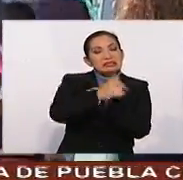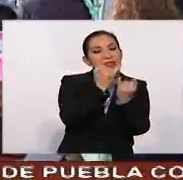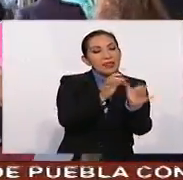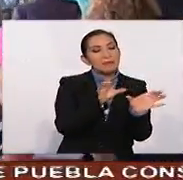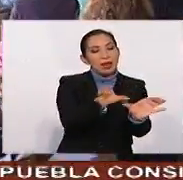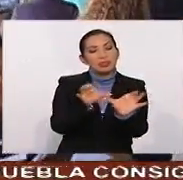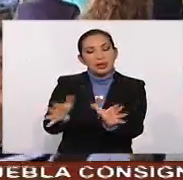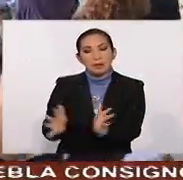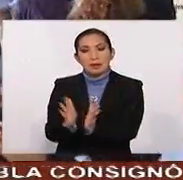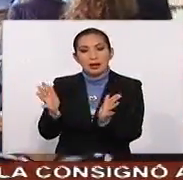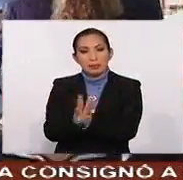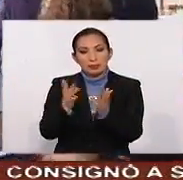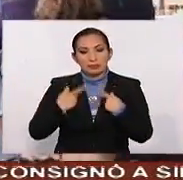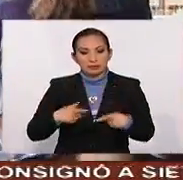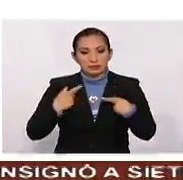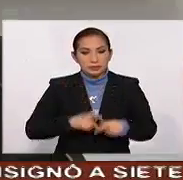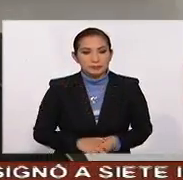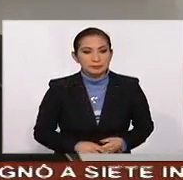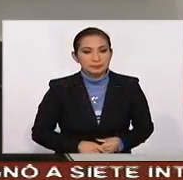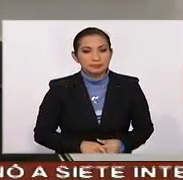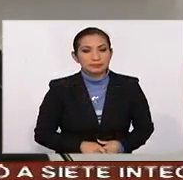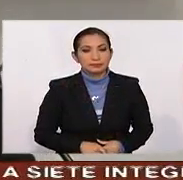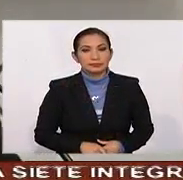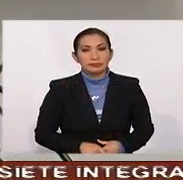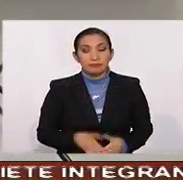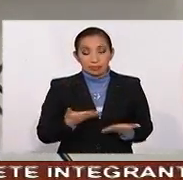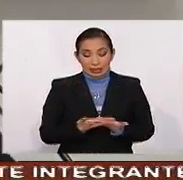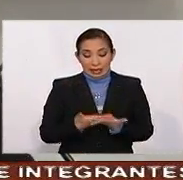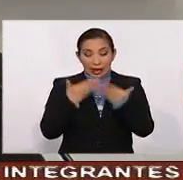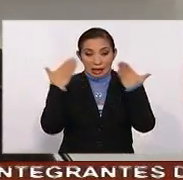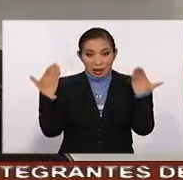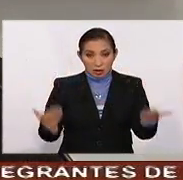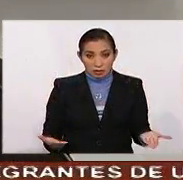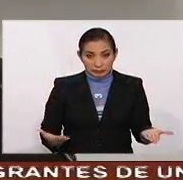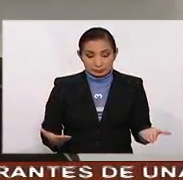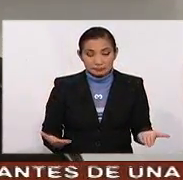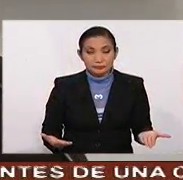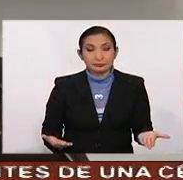autonomía y participación ciudadana. Hoy las